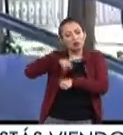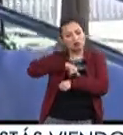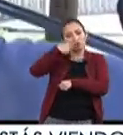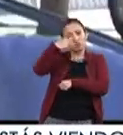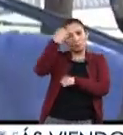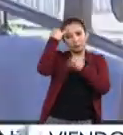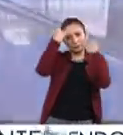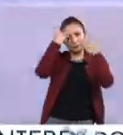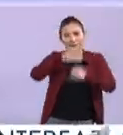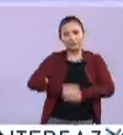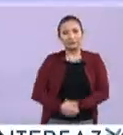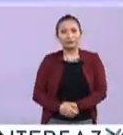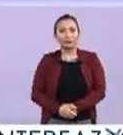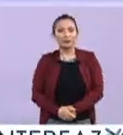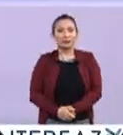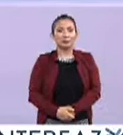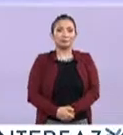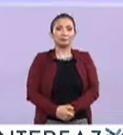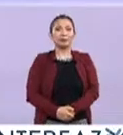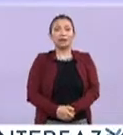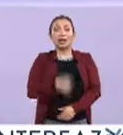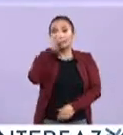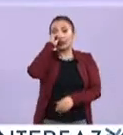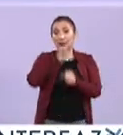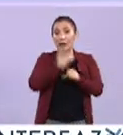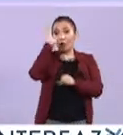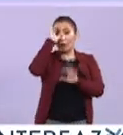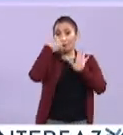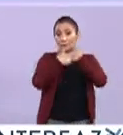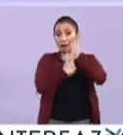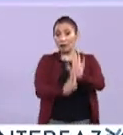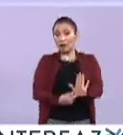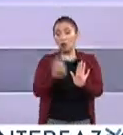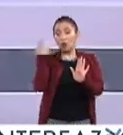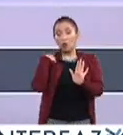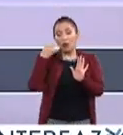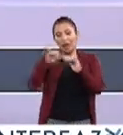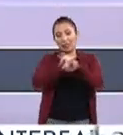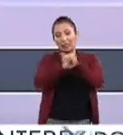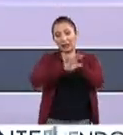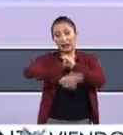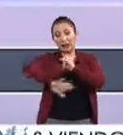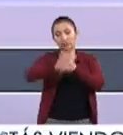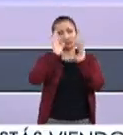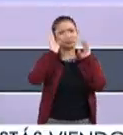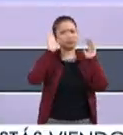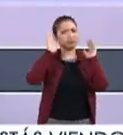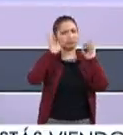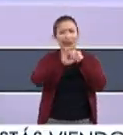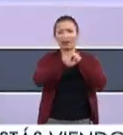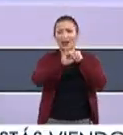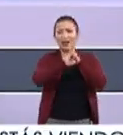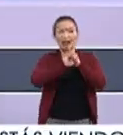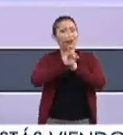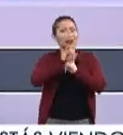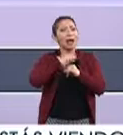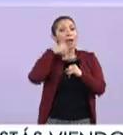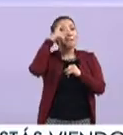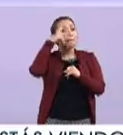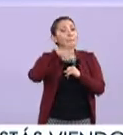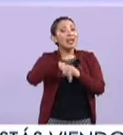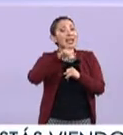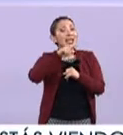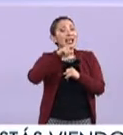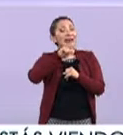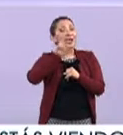propio. Y la Secretaría de Cultura presentó una plataforma increíble, la plataforma digital